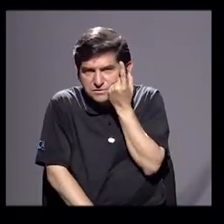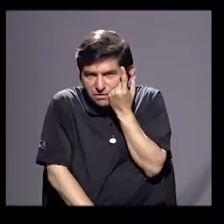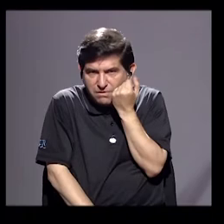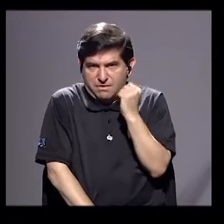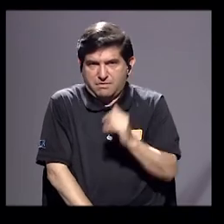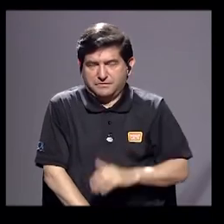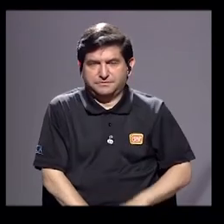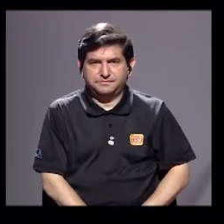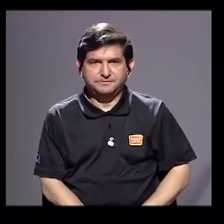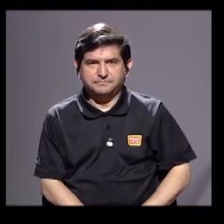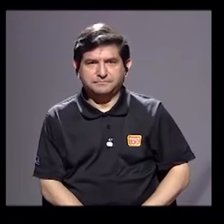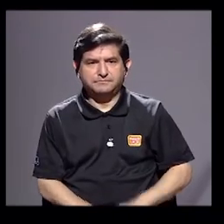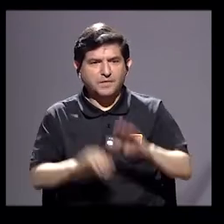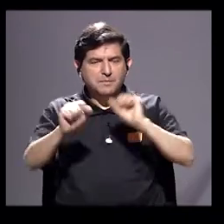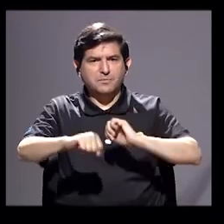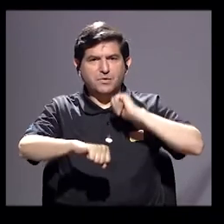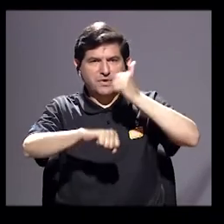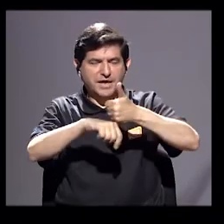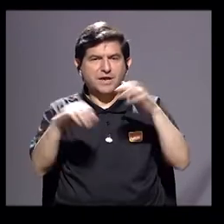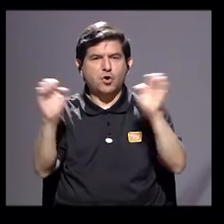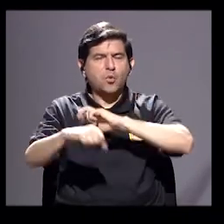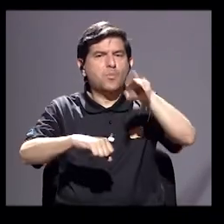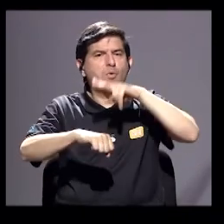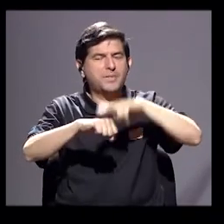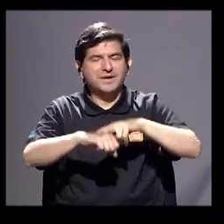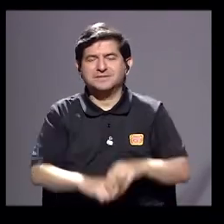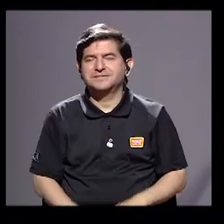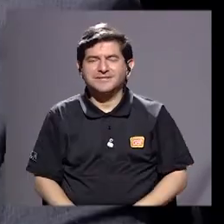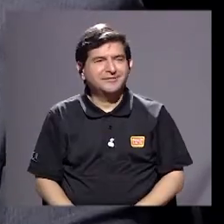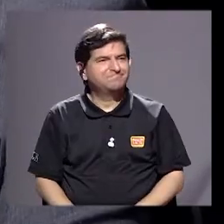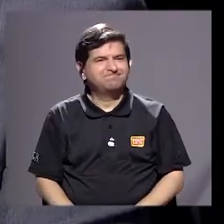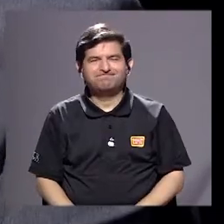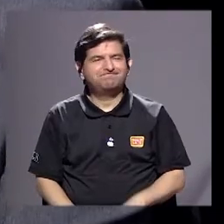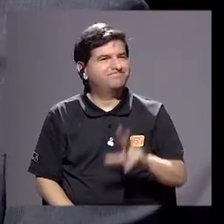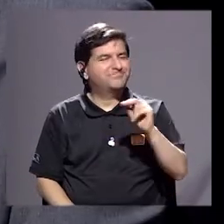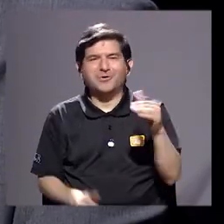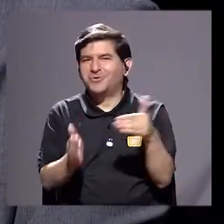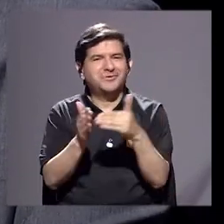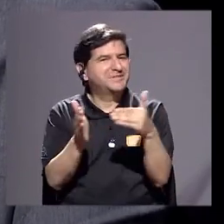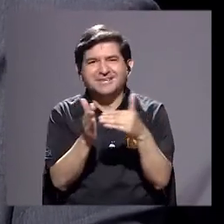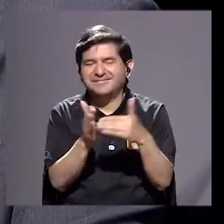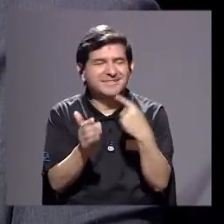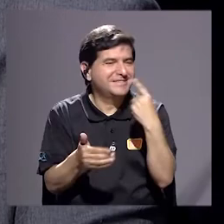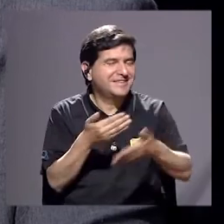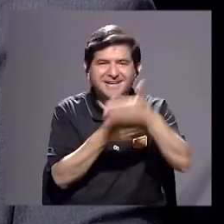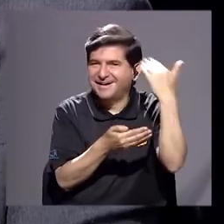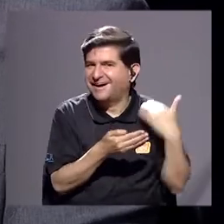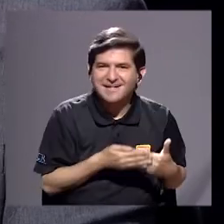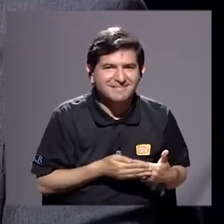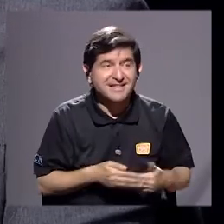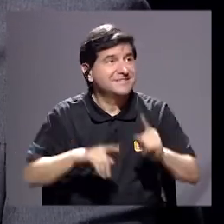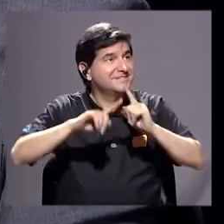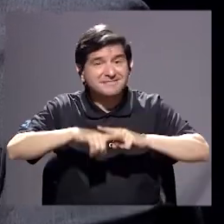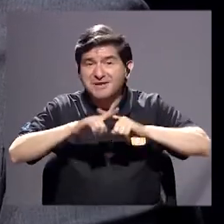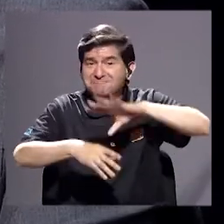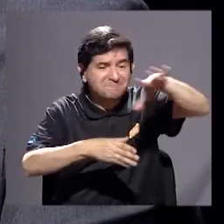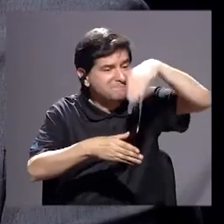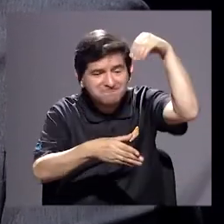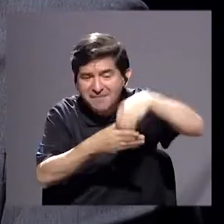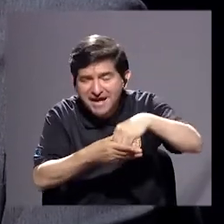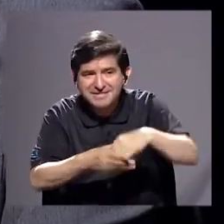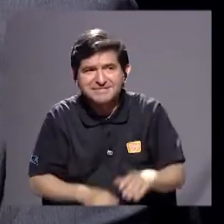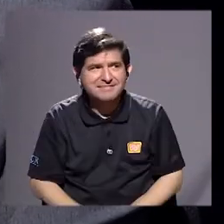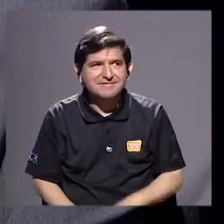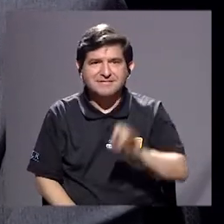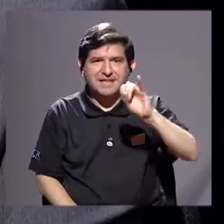que lo categoriza como emergencia nacional no pensando vuelvo a lo mismo es es lo que le mencionaba antes esto va a depender del contexto mientras